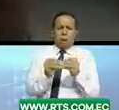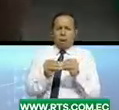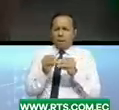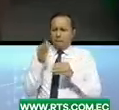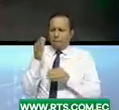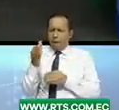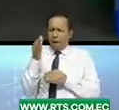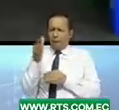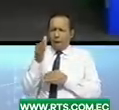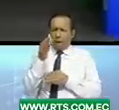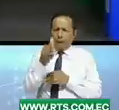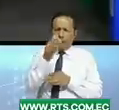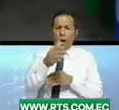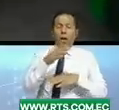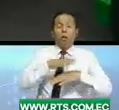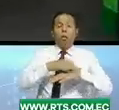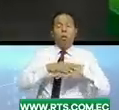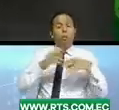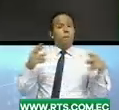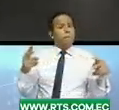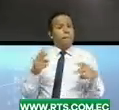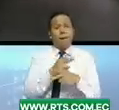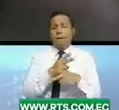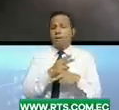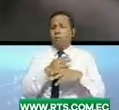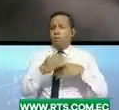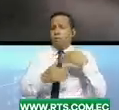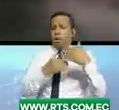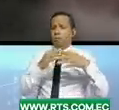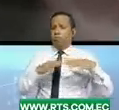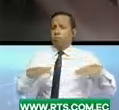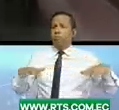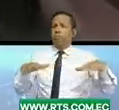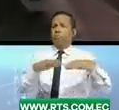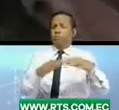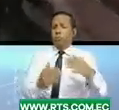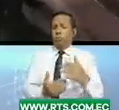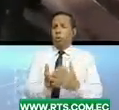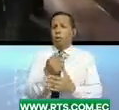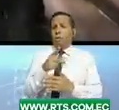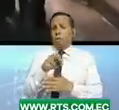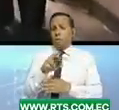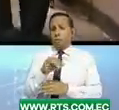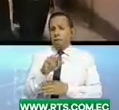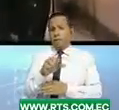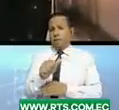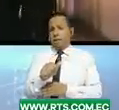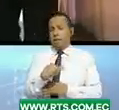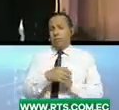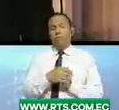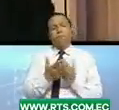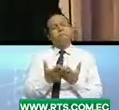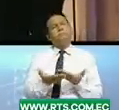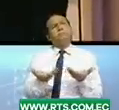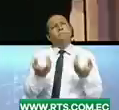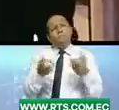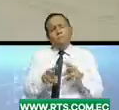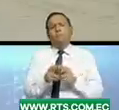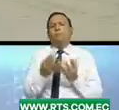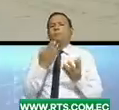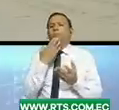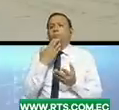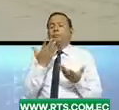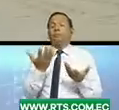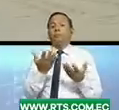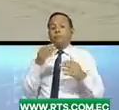se han suscitado acá en los últimos días en el distrito Nueva Prosperina. Aparte de todo, pues ingresaron hasta una vivienda para